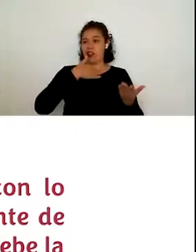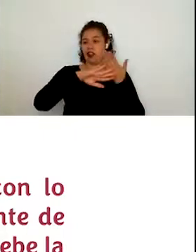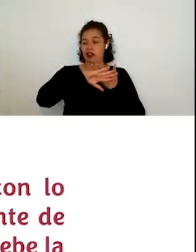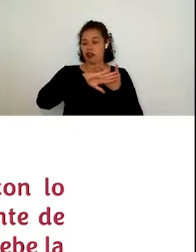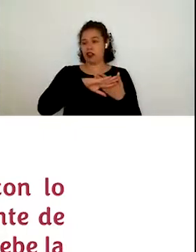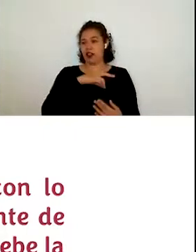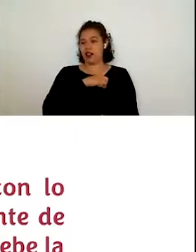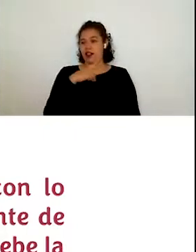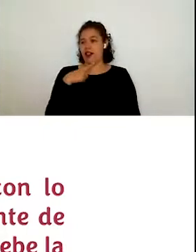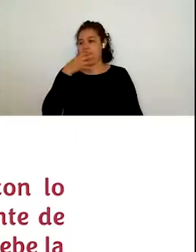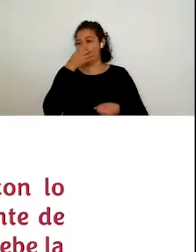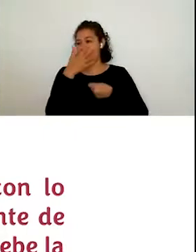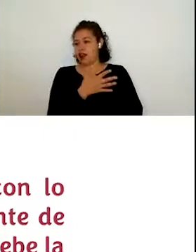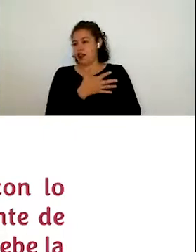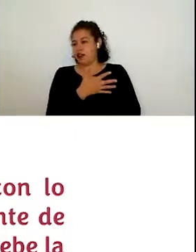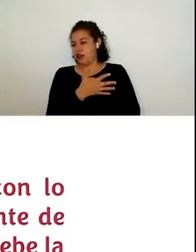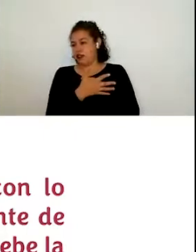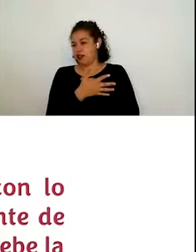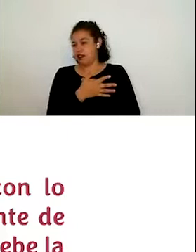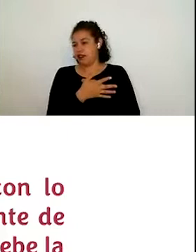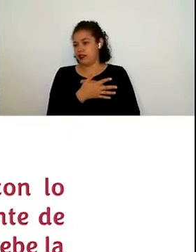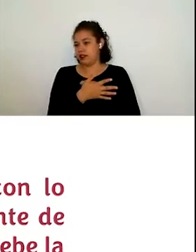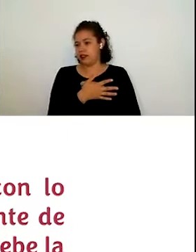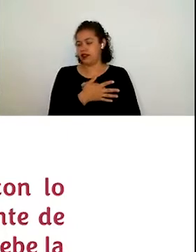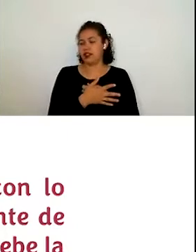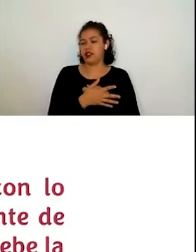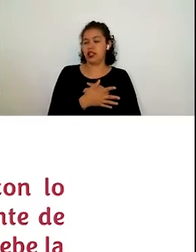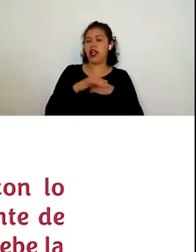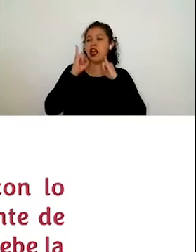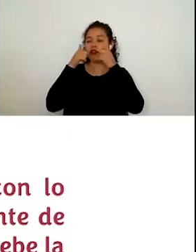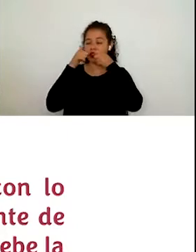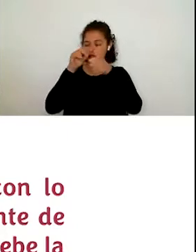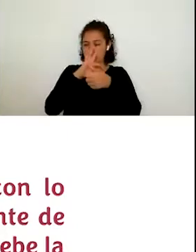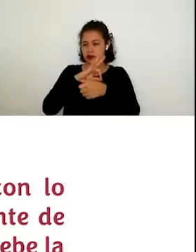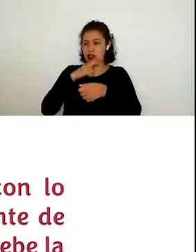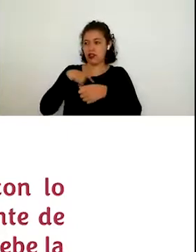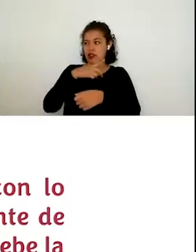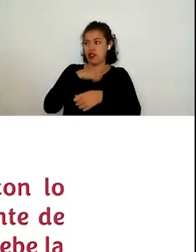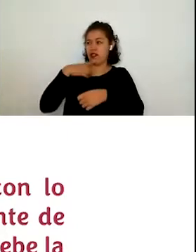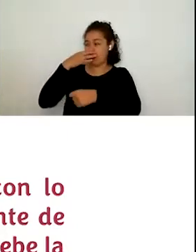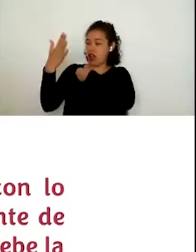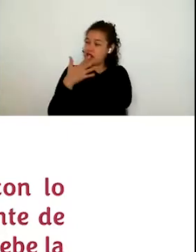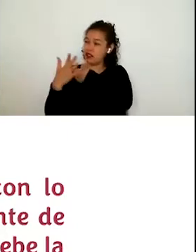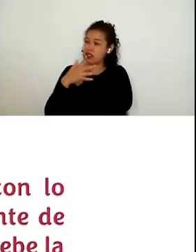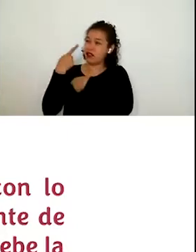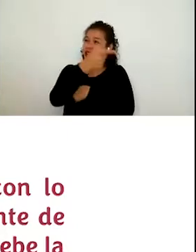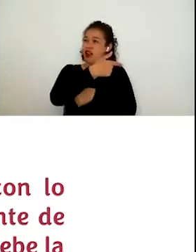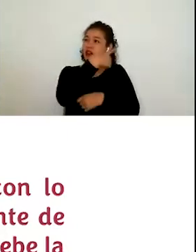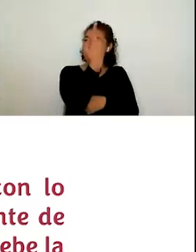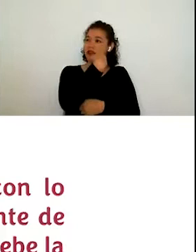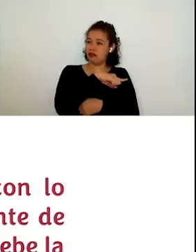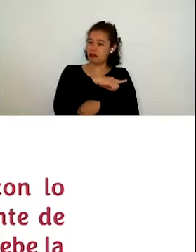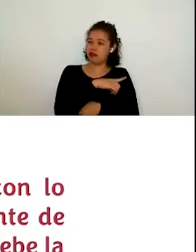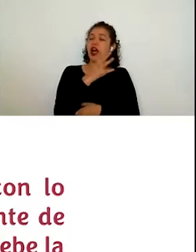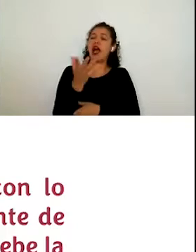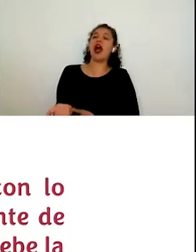de conocimiento de la Junta de Asistencia Privada, ya que incluso hay algunos casos en que la Junta